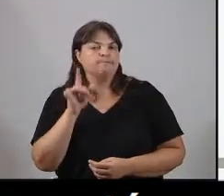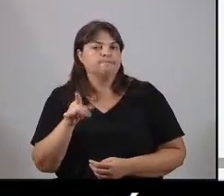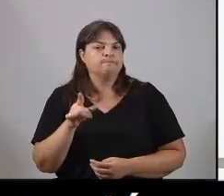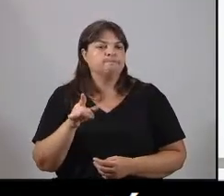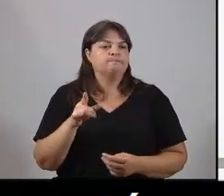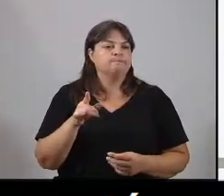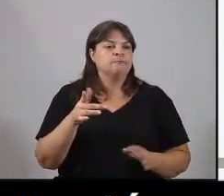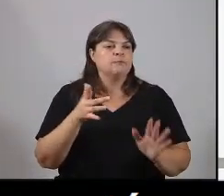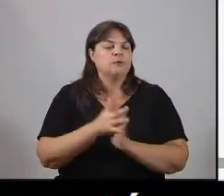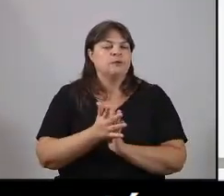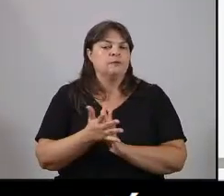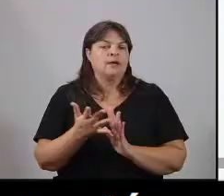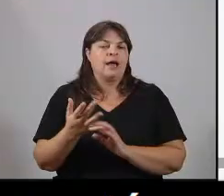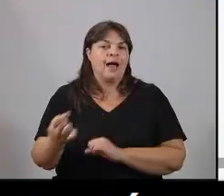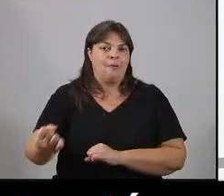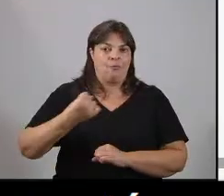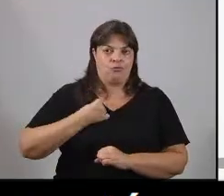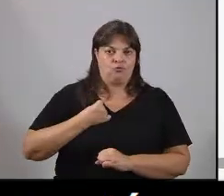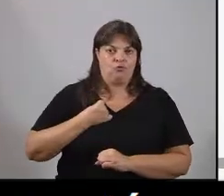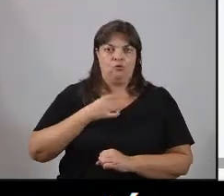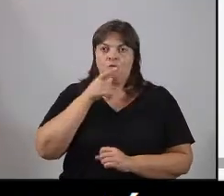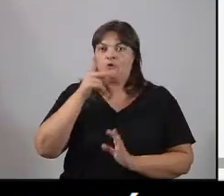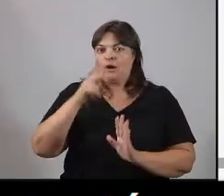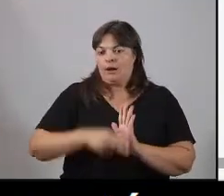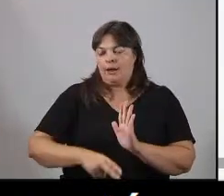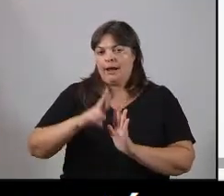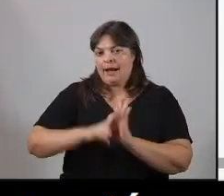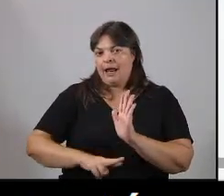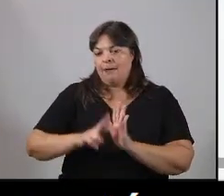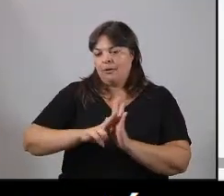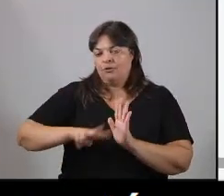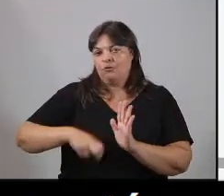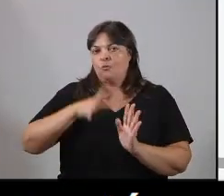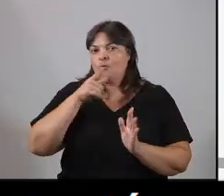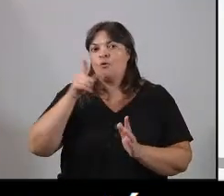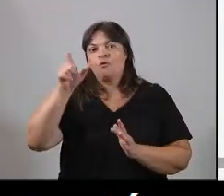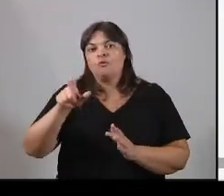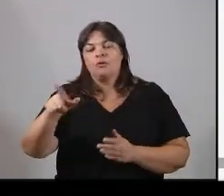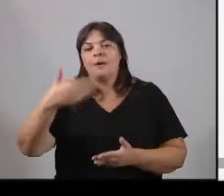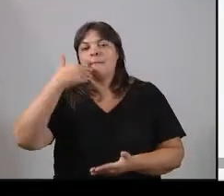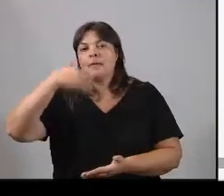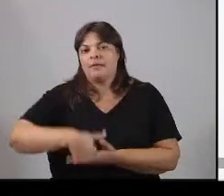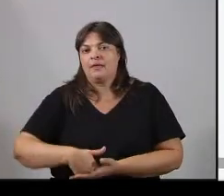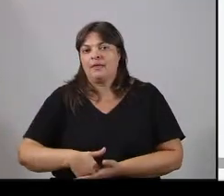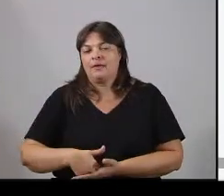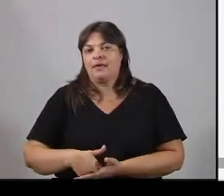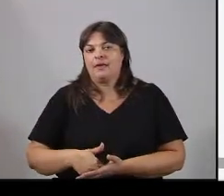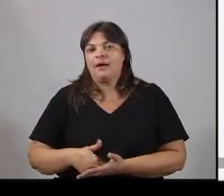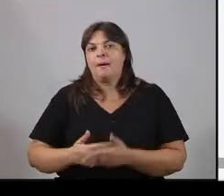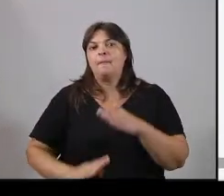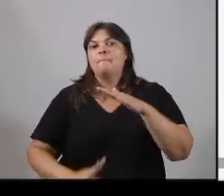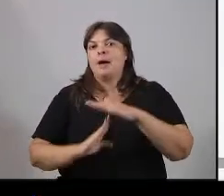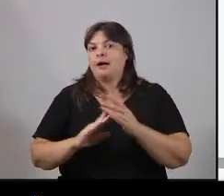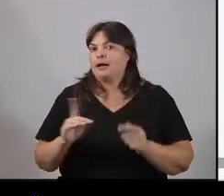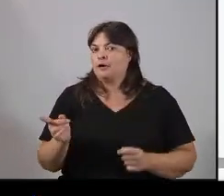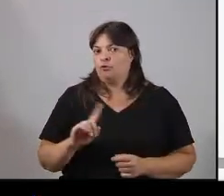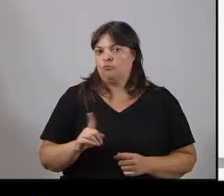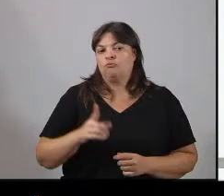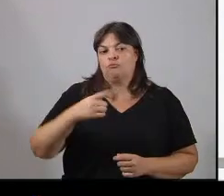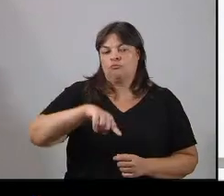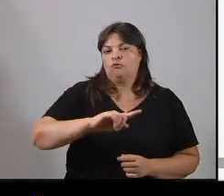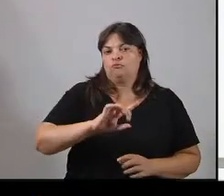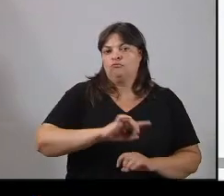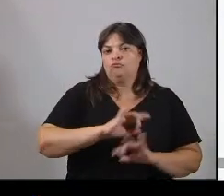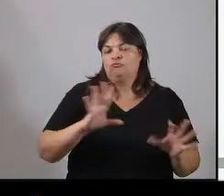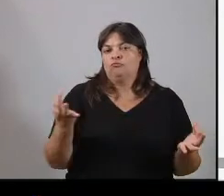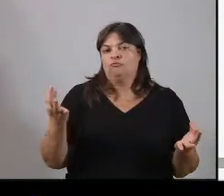un apoyo a la modificación de ese reglamento, porque lo que ella pedía es que no hubiera una parálisis. Ellos, por supuesto, aprobaron